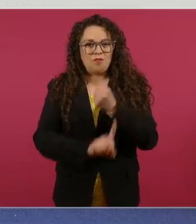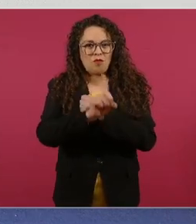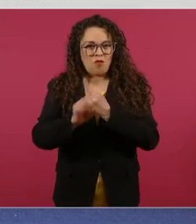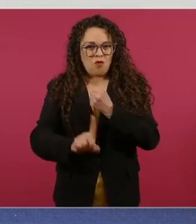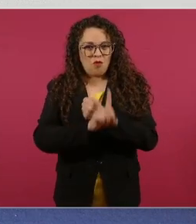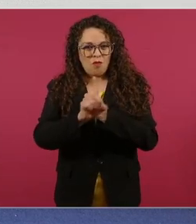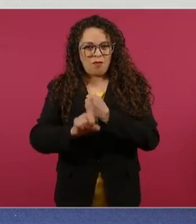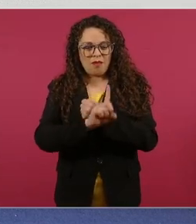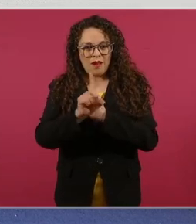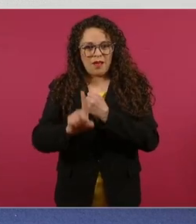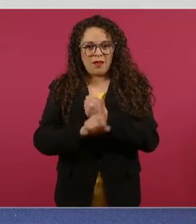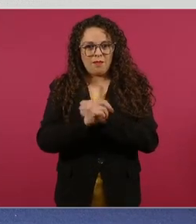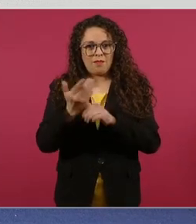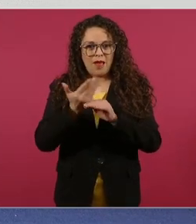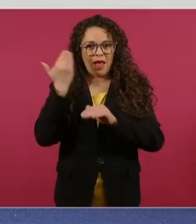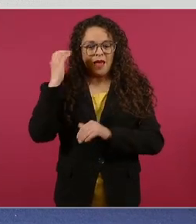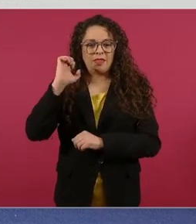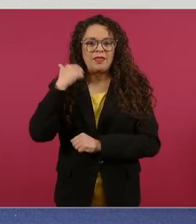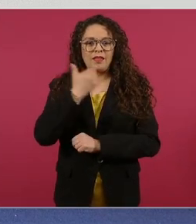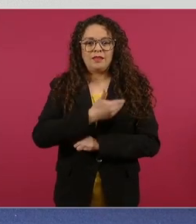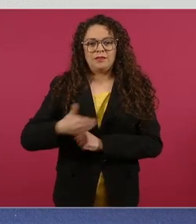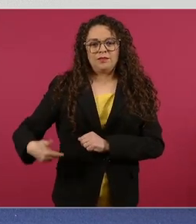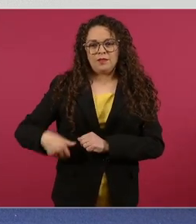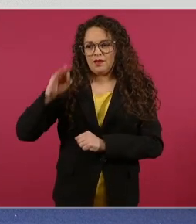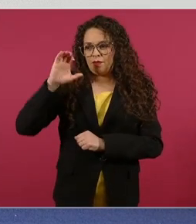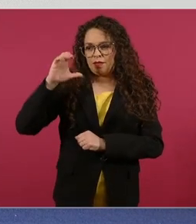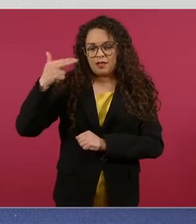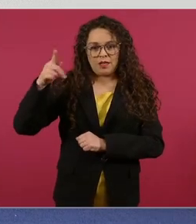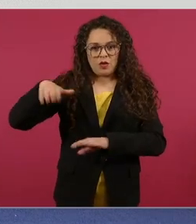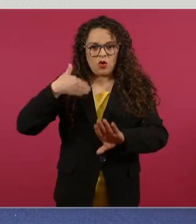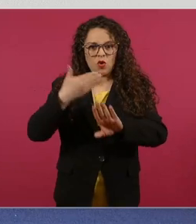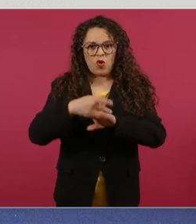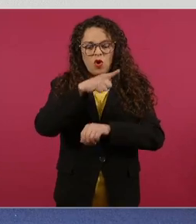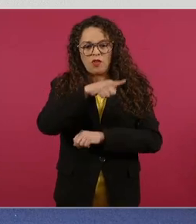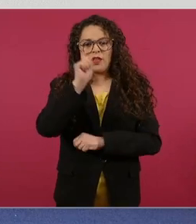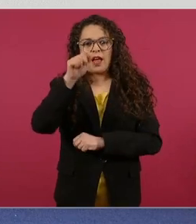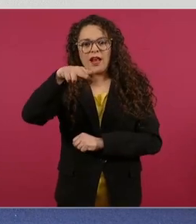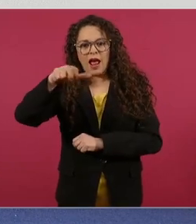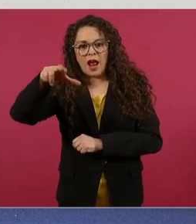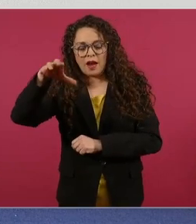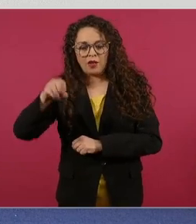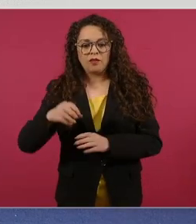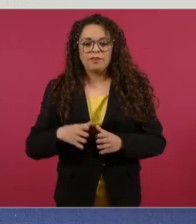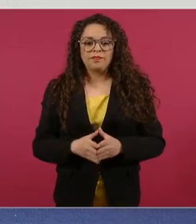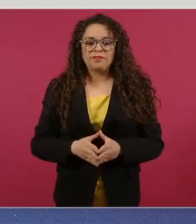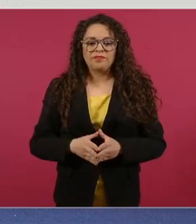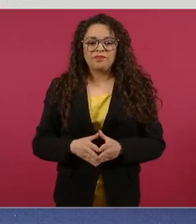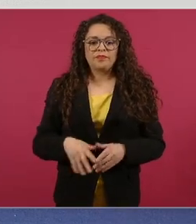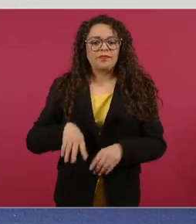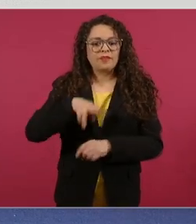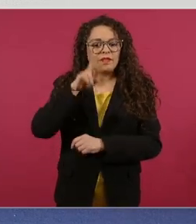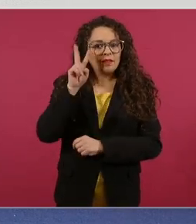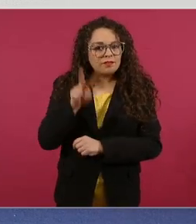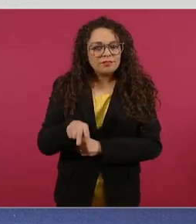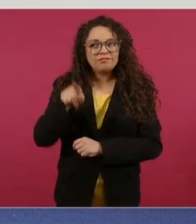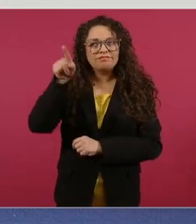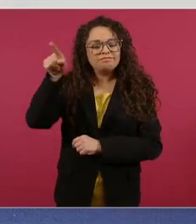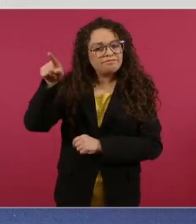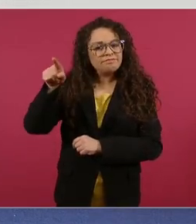al narcotráfico, además de otros motivos, haya tenido que ver con la mala decisión de